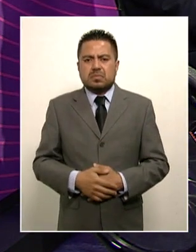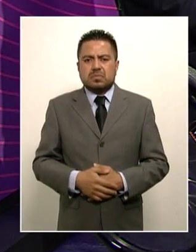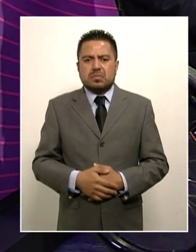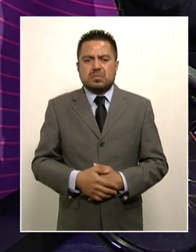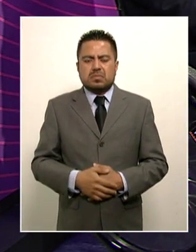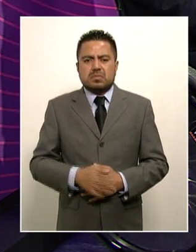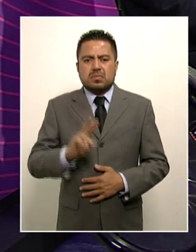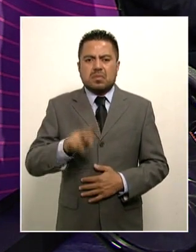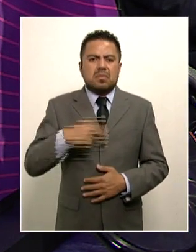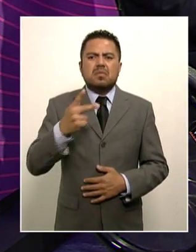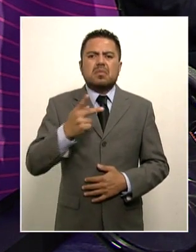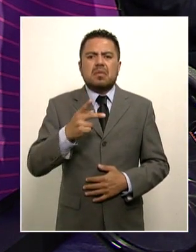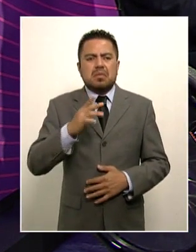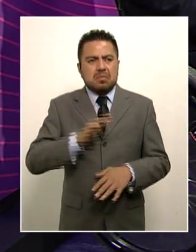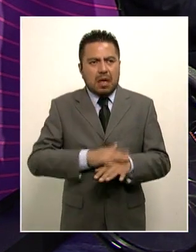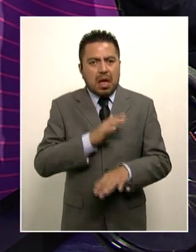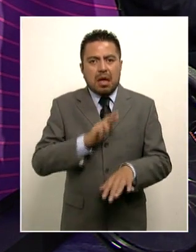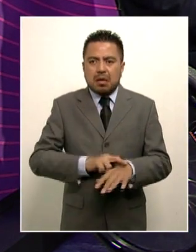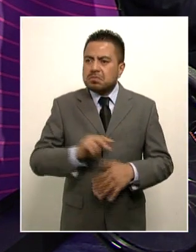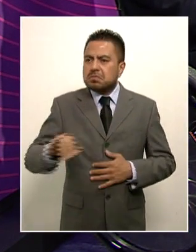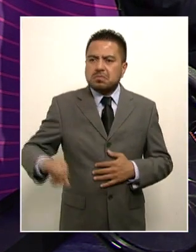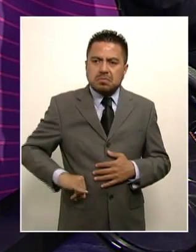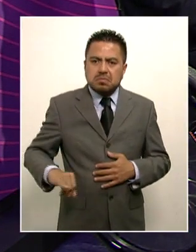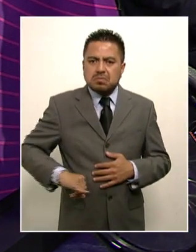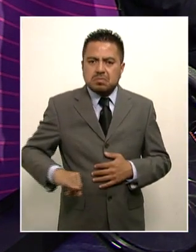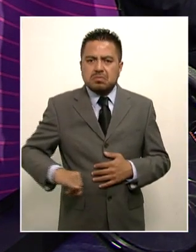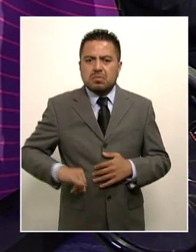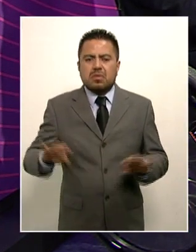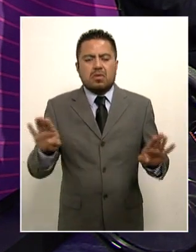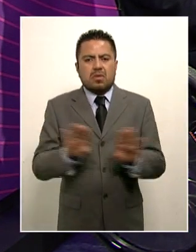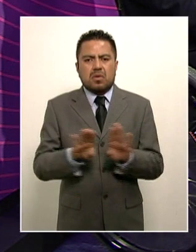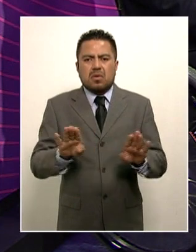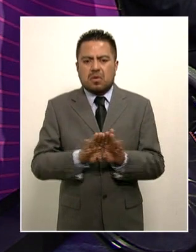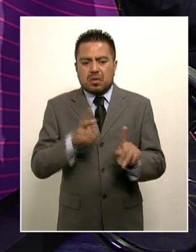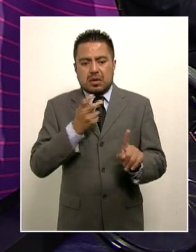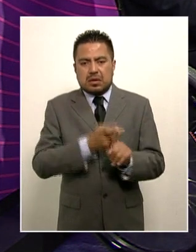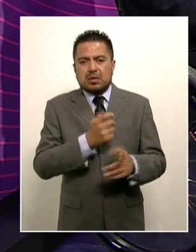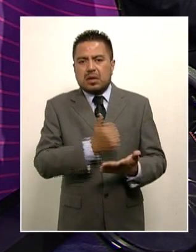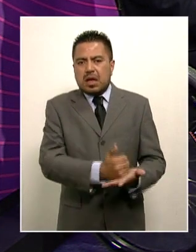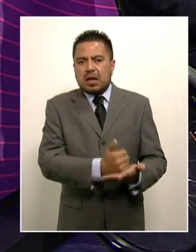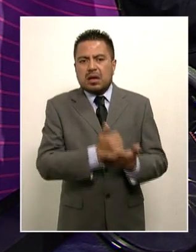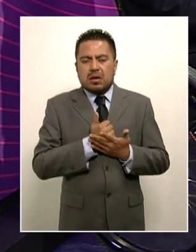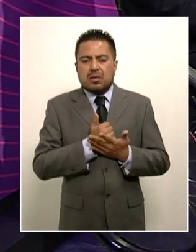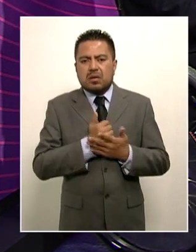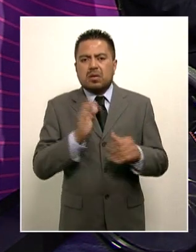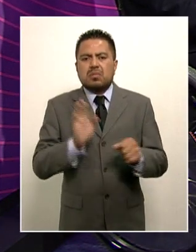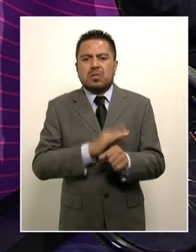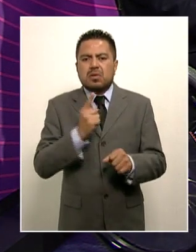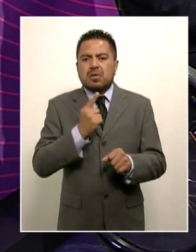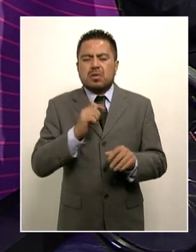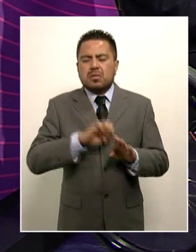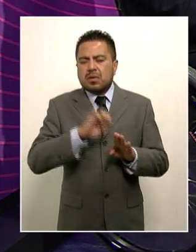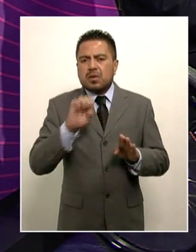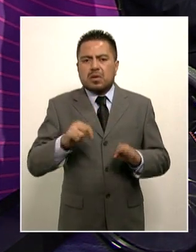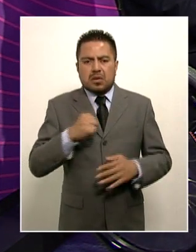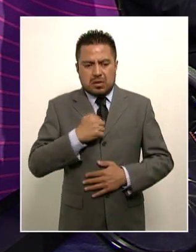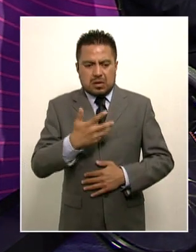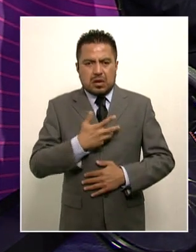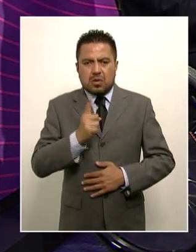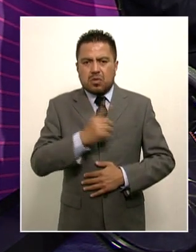Fue muy interesante cómo eso me ayudó porque, por ejemplo, yo tengo un